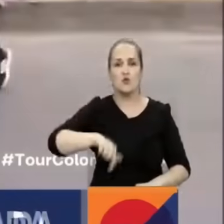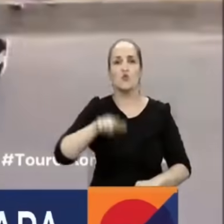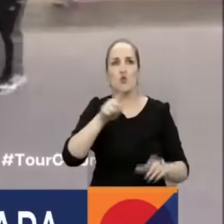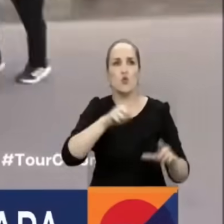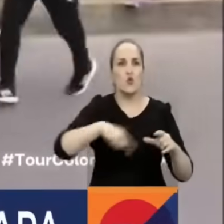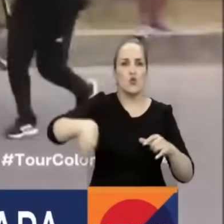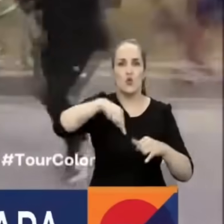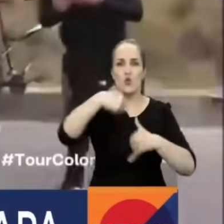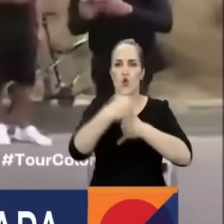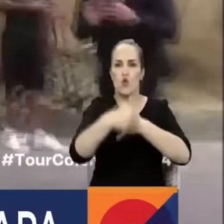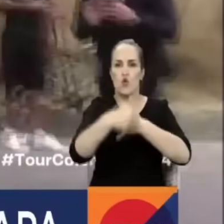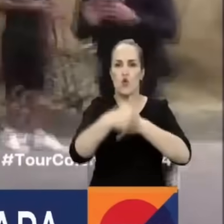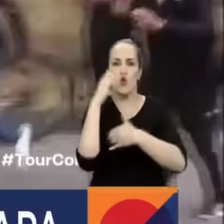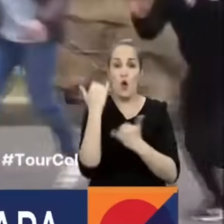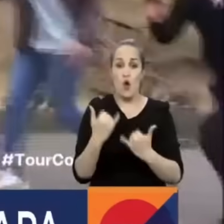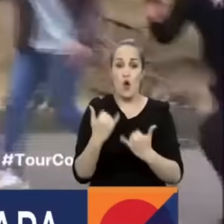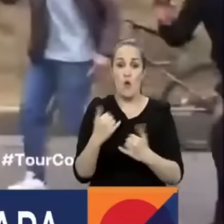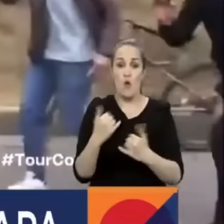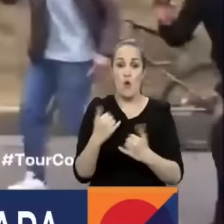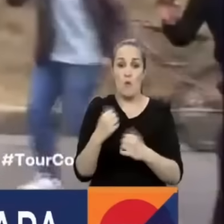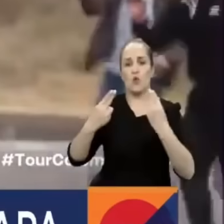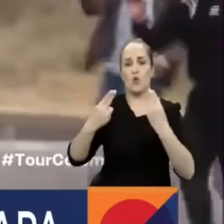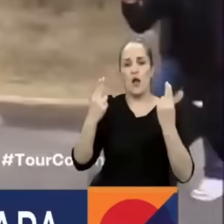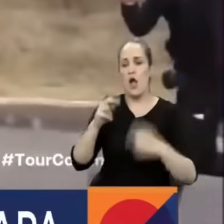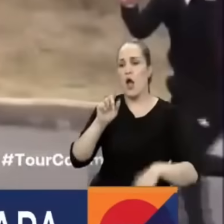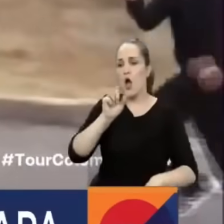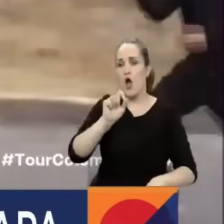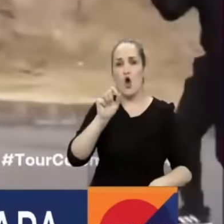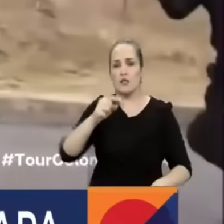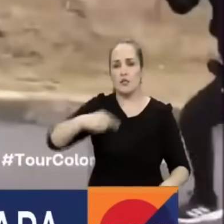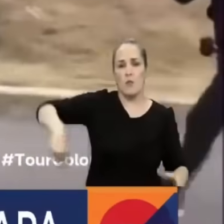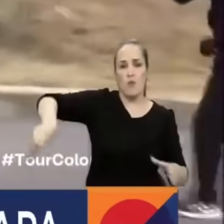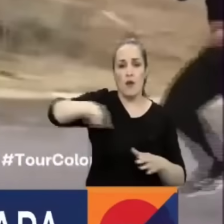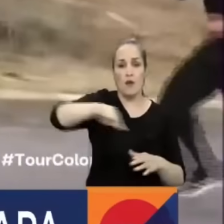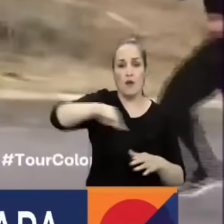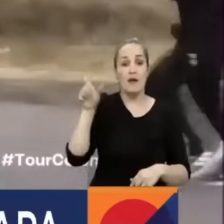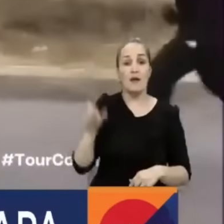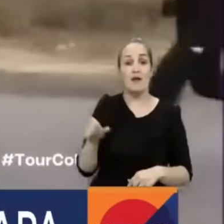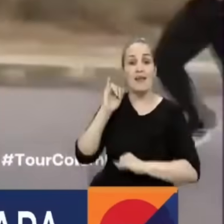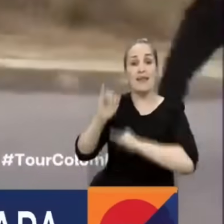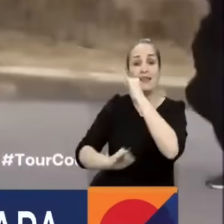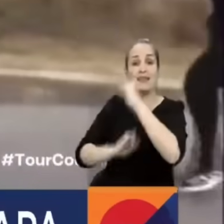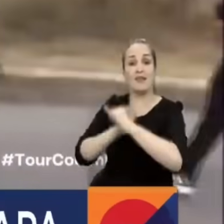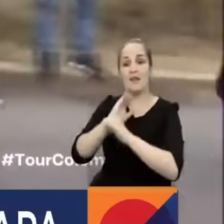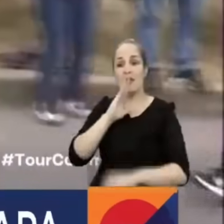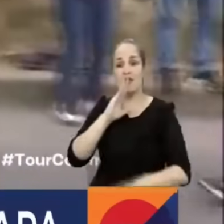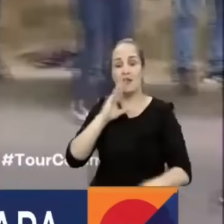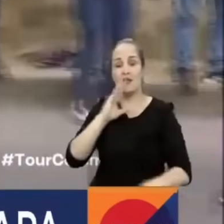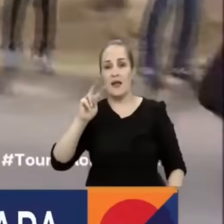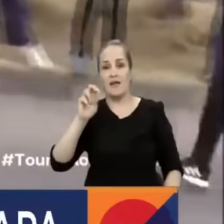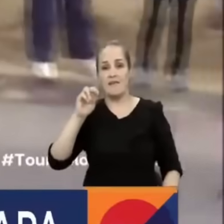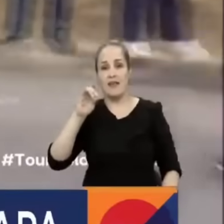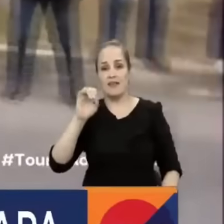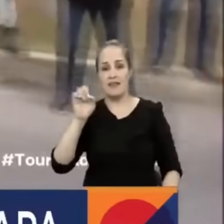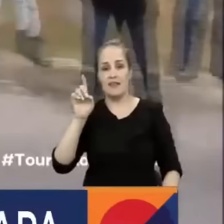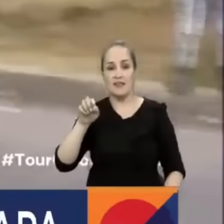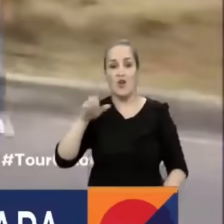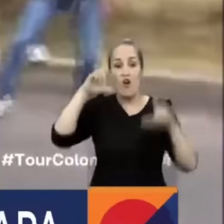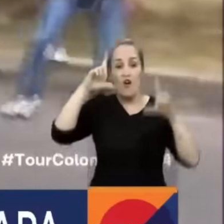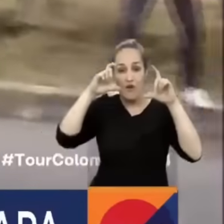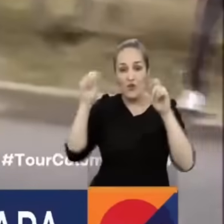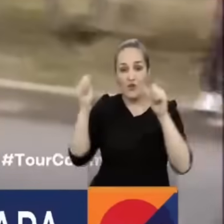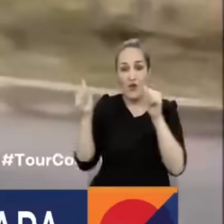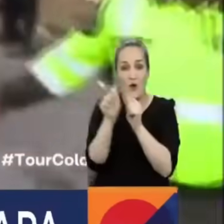vivió en la jornada matinal con un circuito en Tunja de 11 vueltas en la que se vio al gran campeón internacional Mark Cavendish tomándose fotos con los